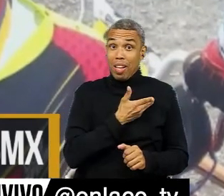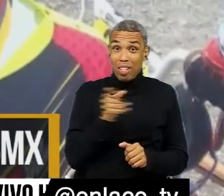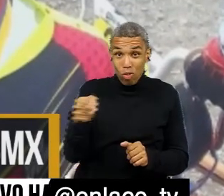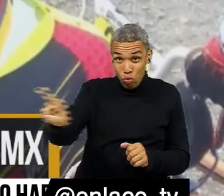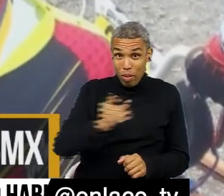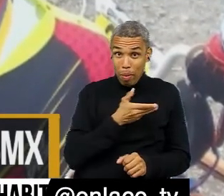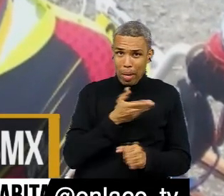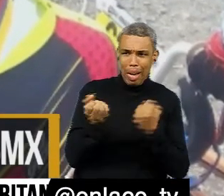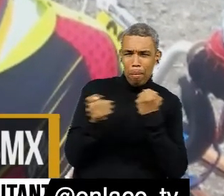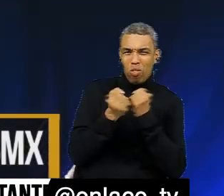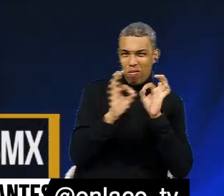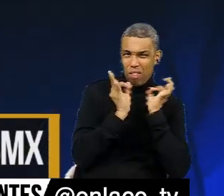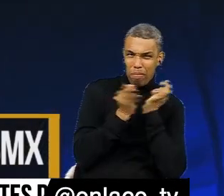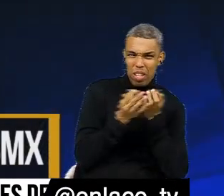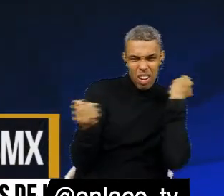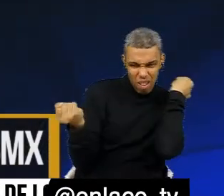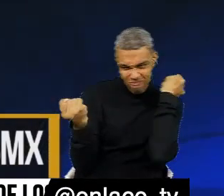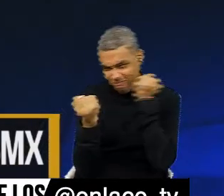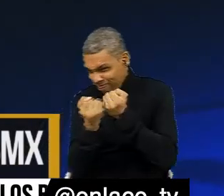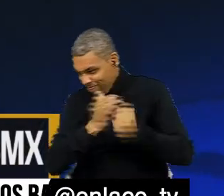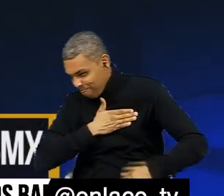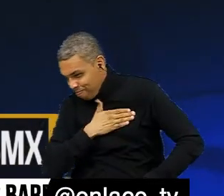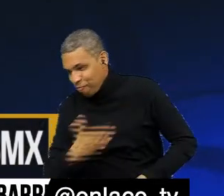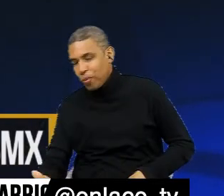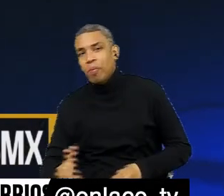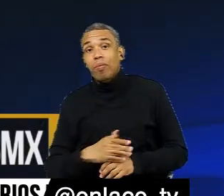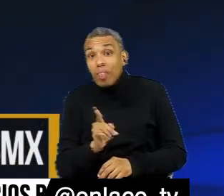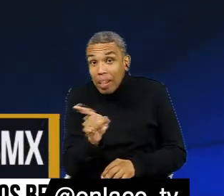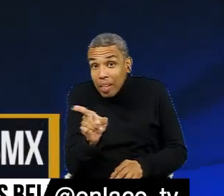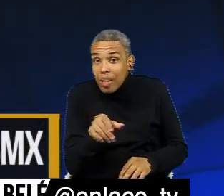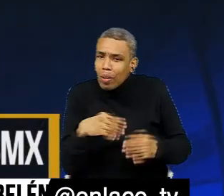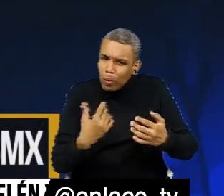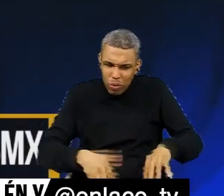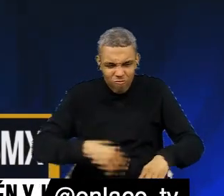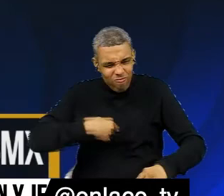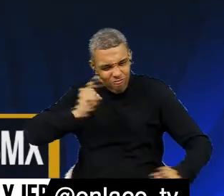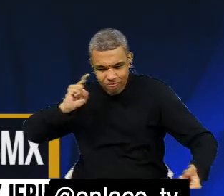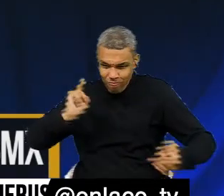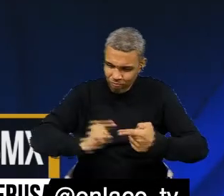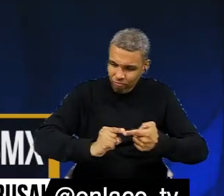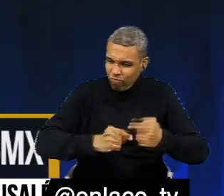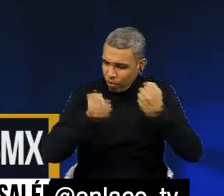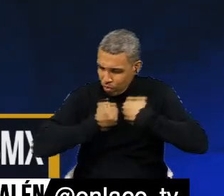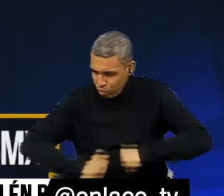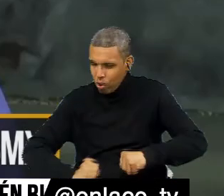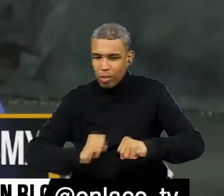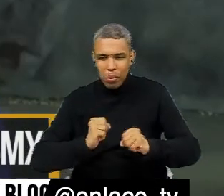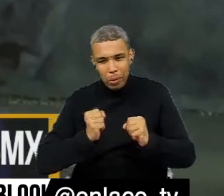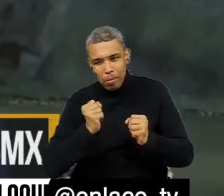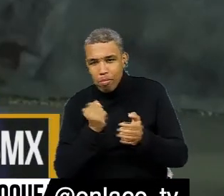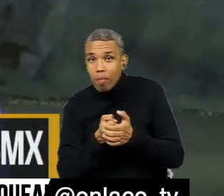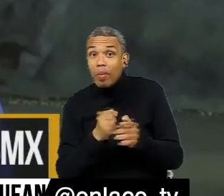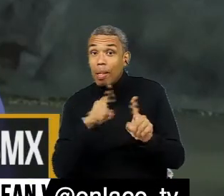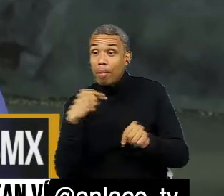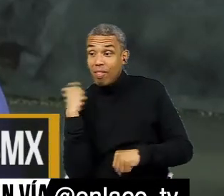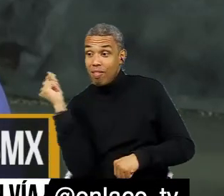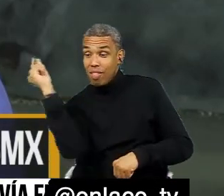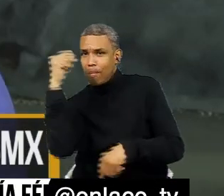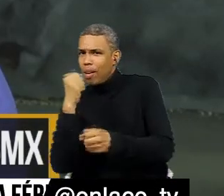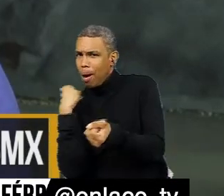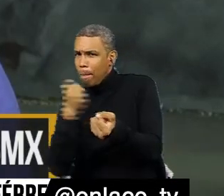o de su familia, lo que ha dado que ella también se entregue completamente. Últimamente ha venido recibiendo el apoyo del INDERBA